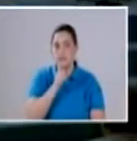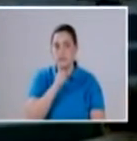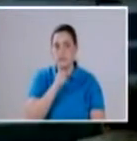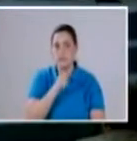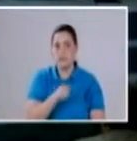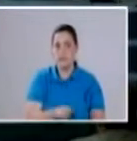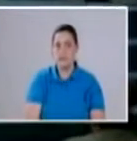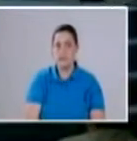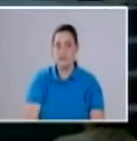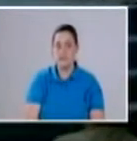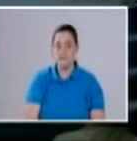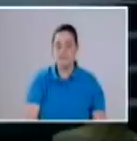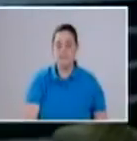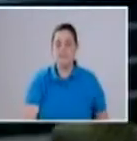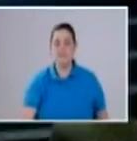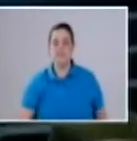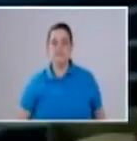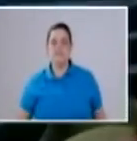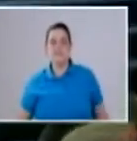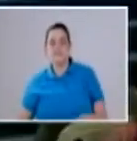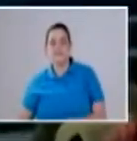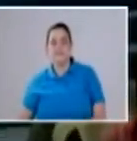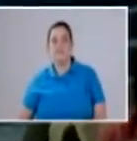necesito otro micrófono.